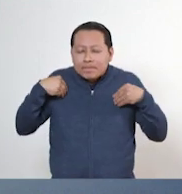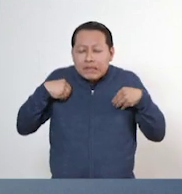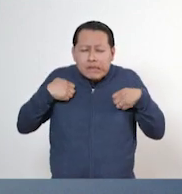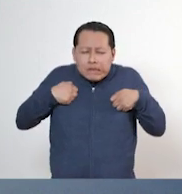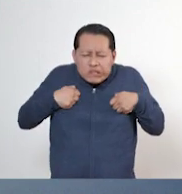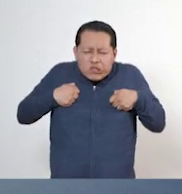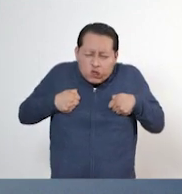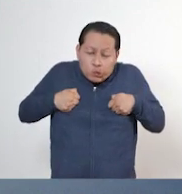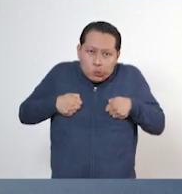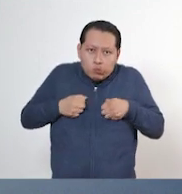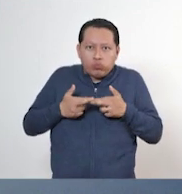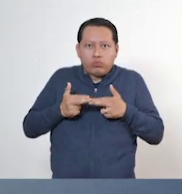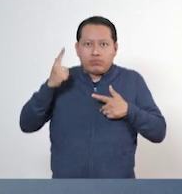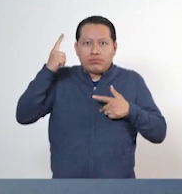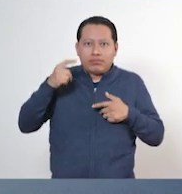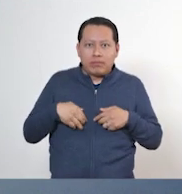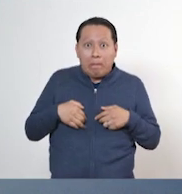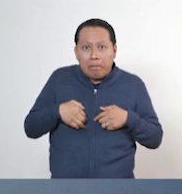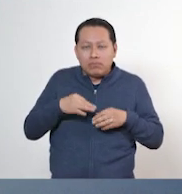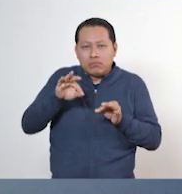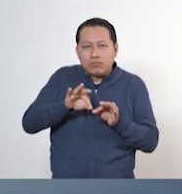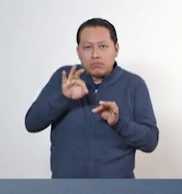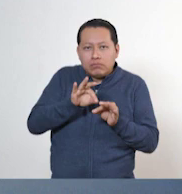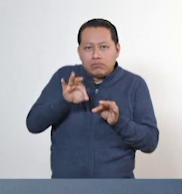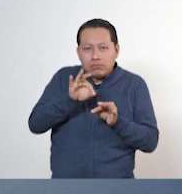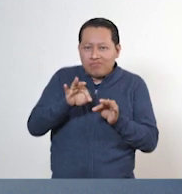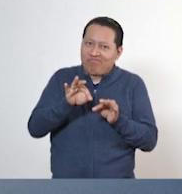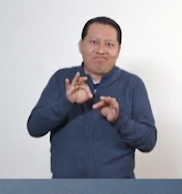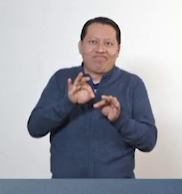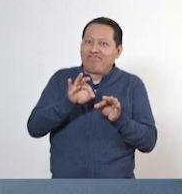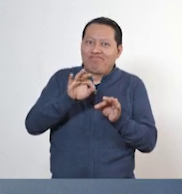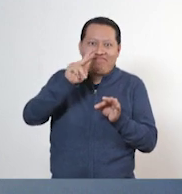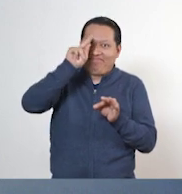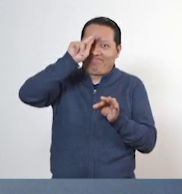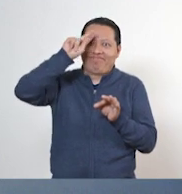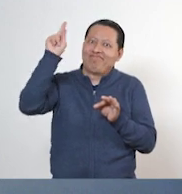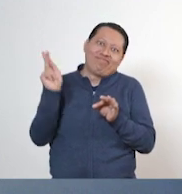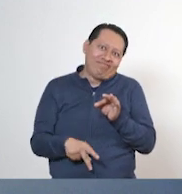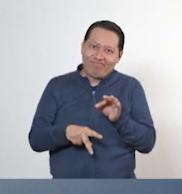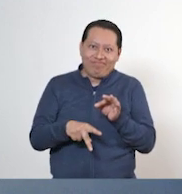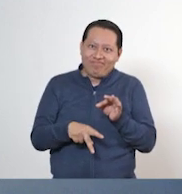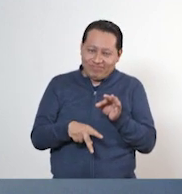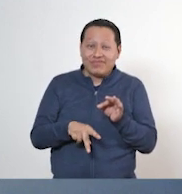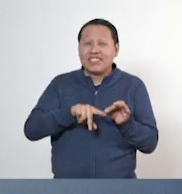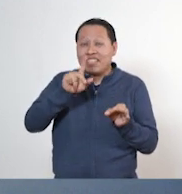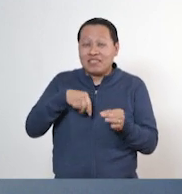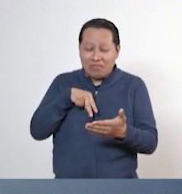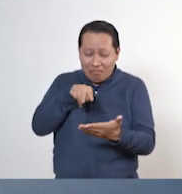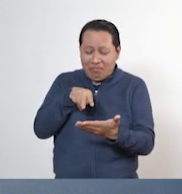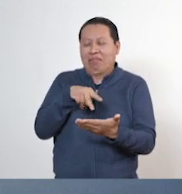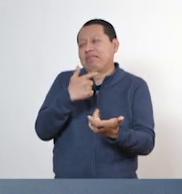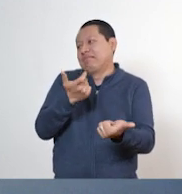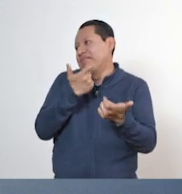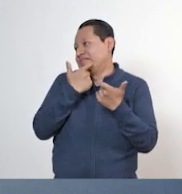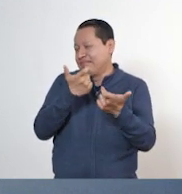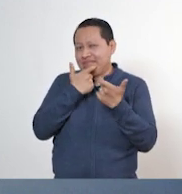Y por tratar de coserlo, pues quedó peor. Y ahora, obviamente, ya nos reímos y bromeamos